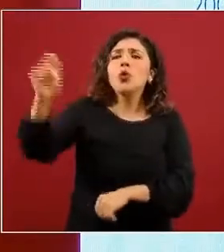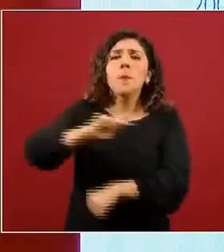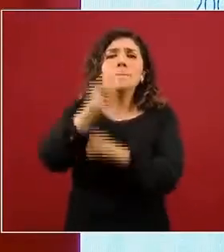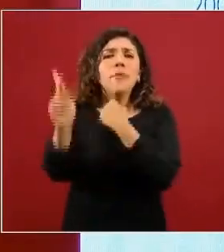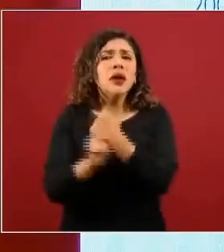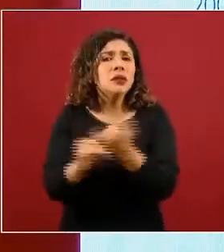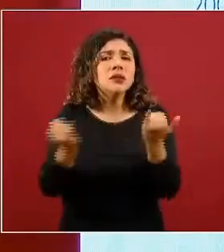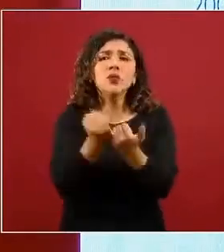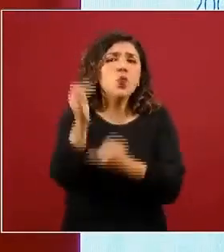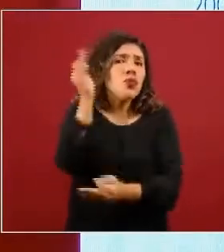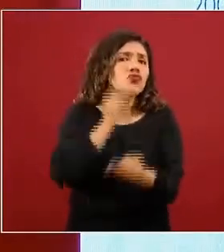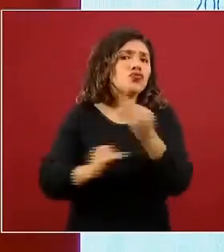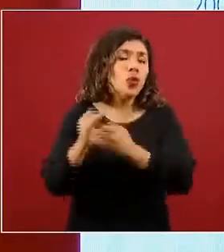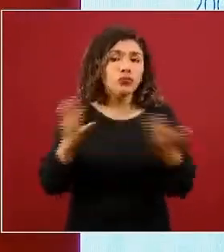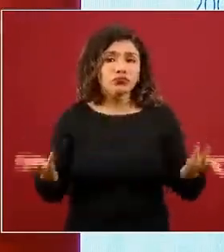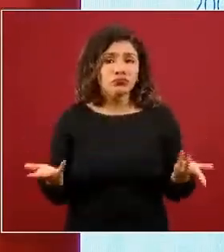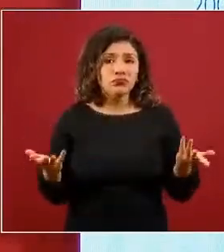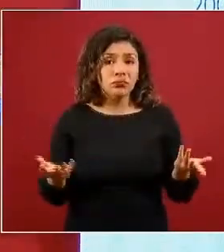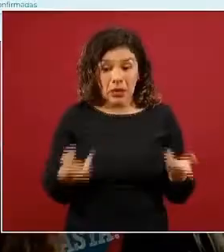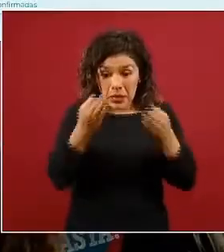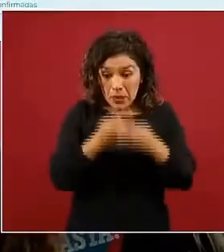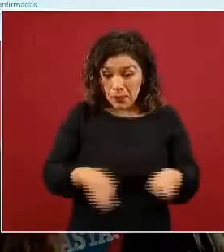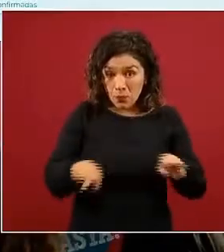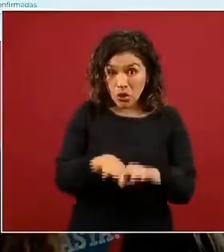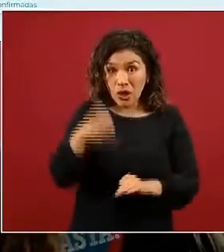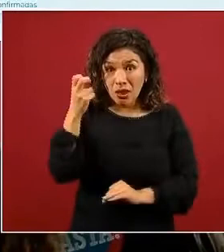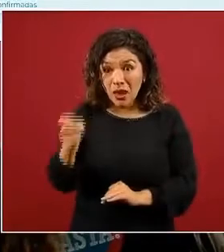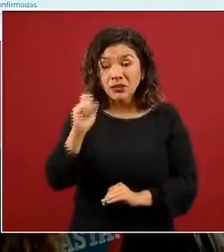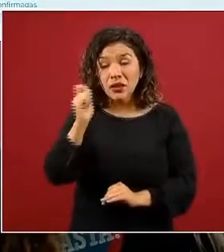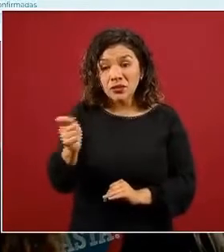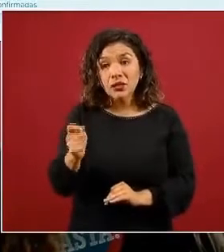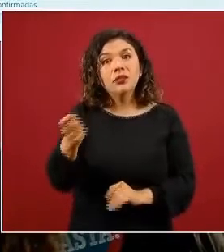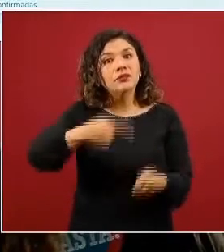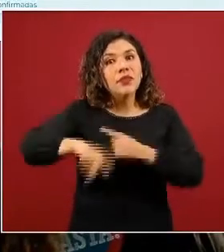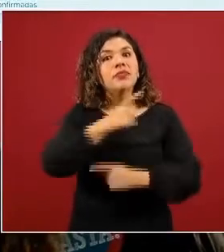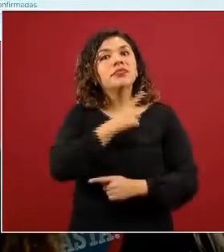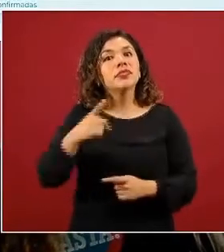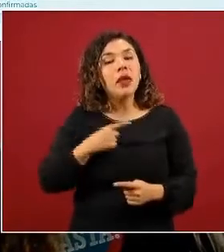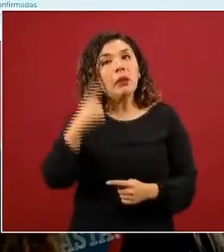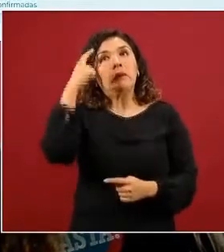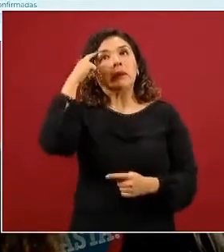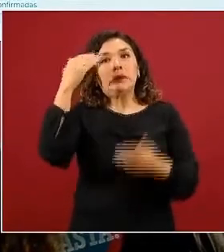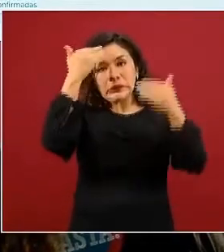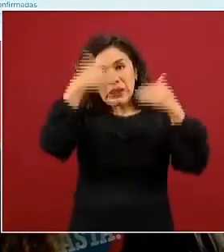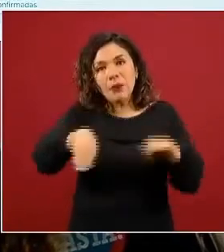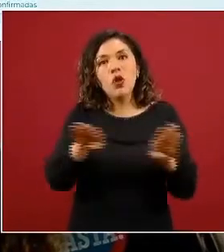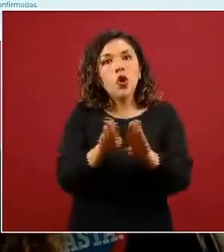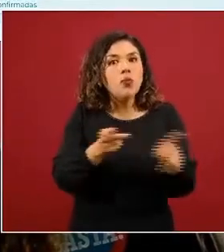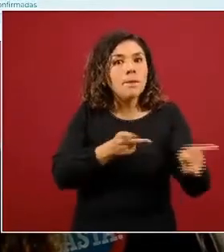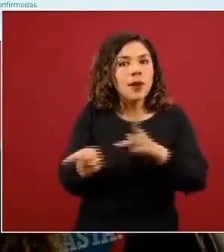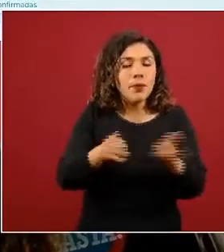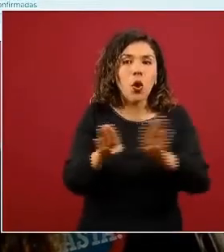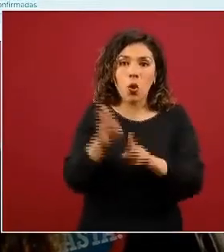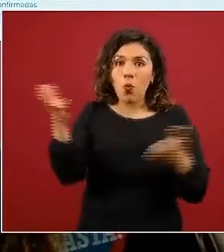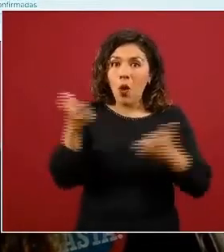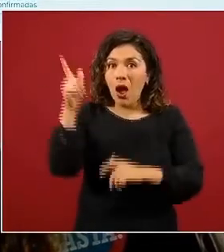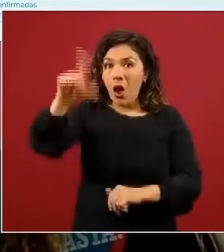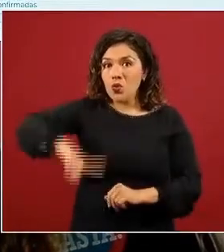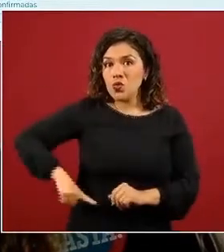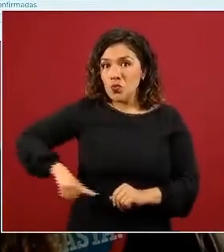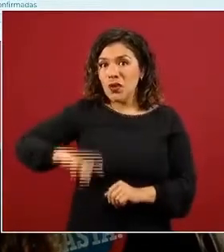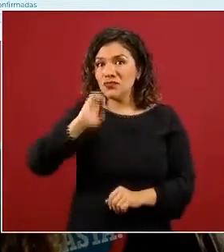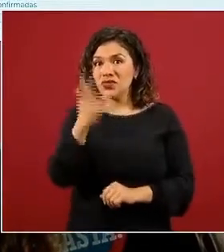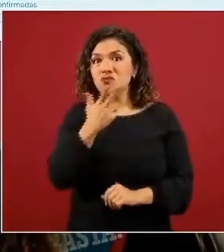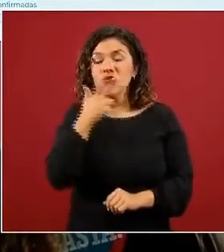países, posiblemente en todos. Lo importante aquí es que se reaccione de manera oportuna, como lo ha hecho el gobierno de Chihuahua,